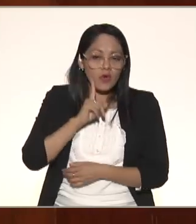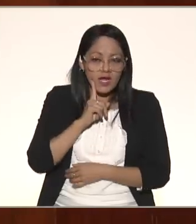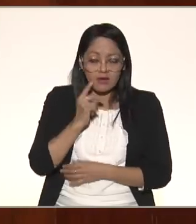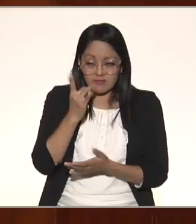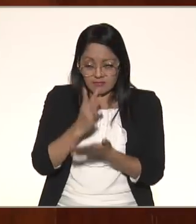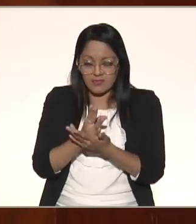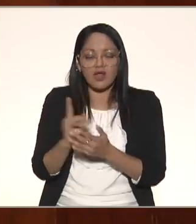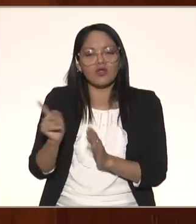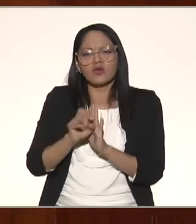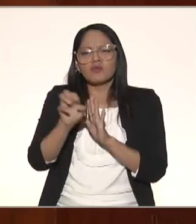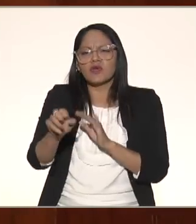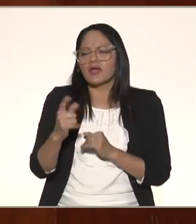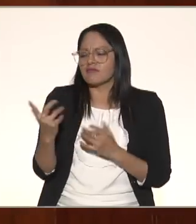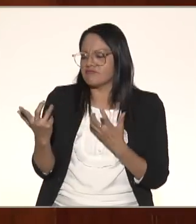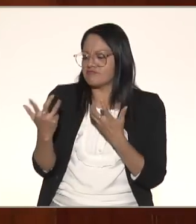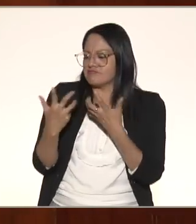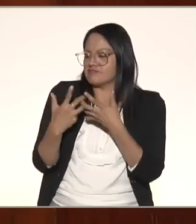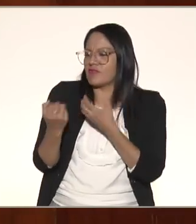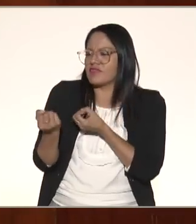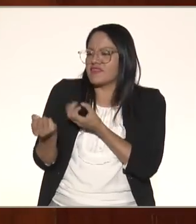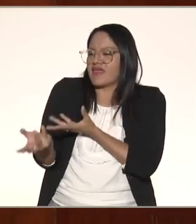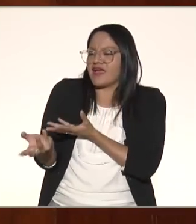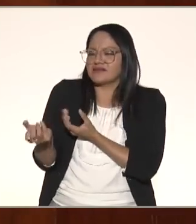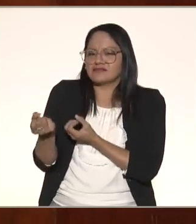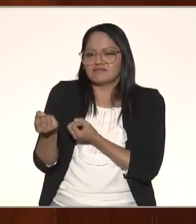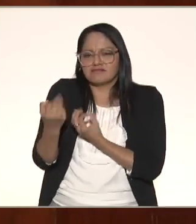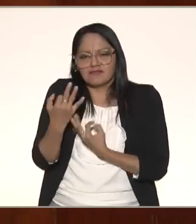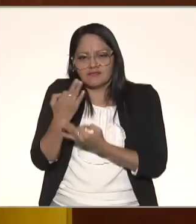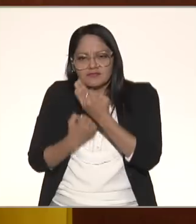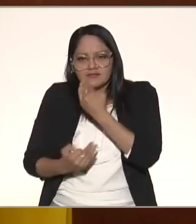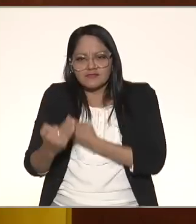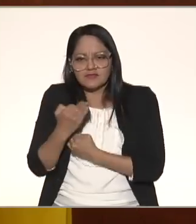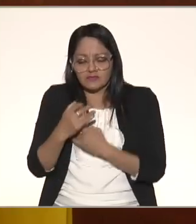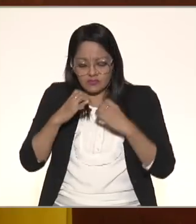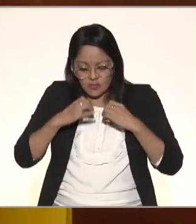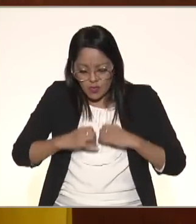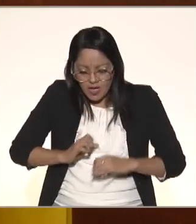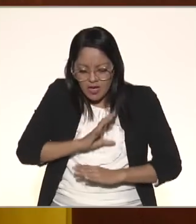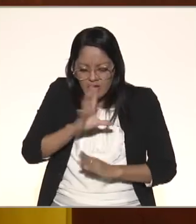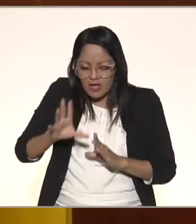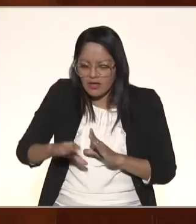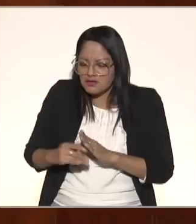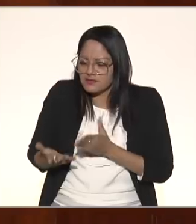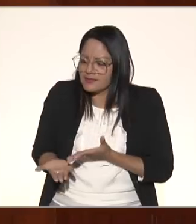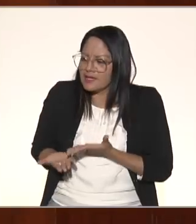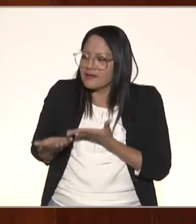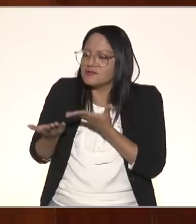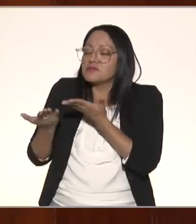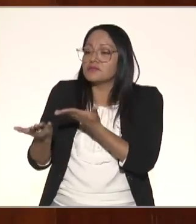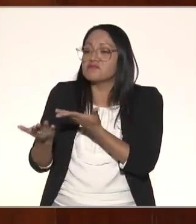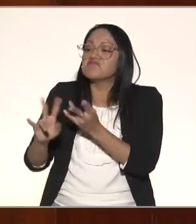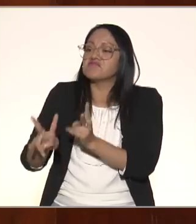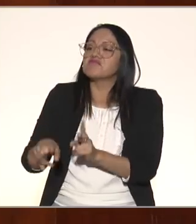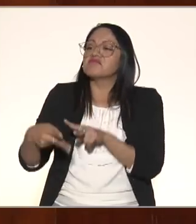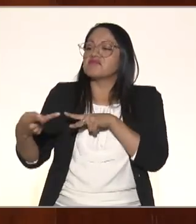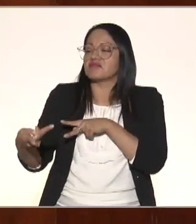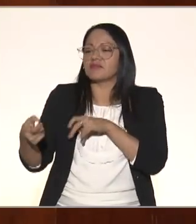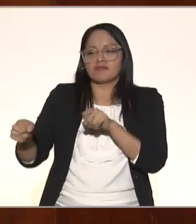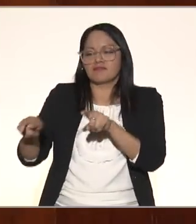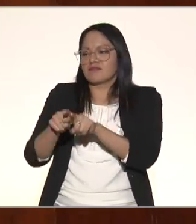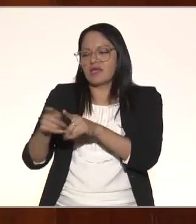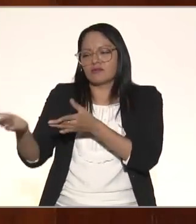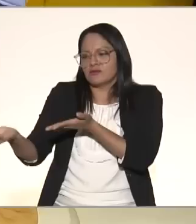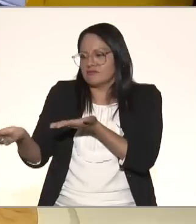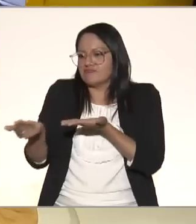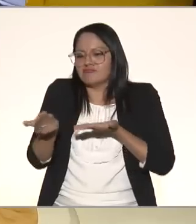la generosidad está en dar mi propio ser darme todo y recibir todo a cambio es